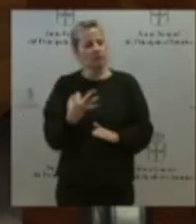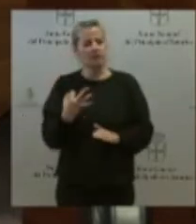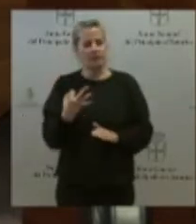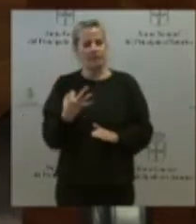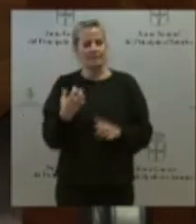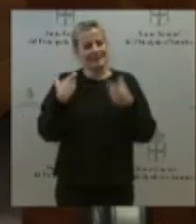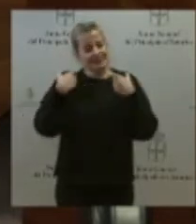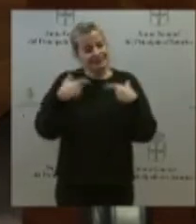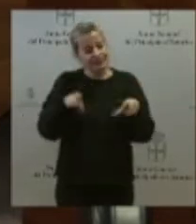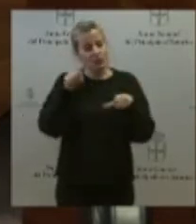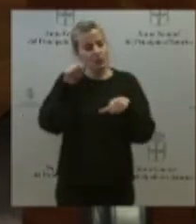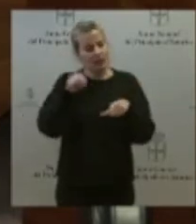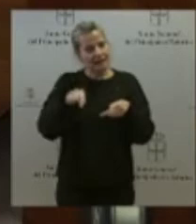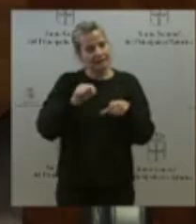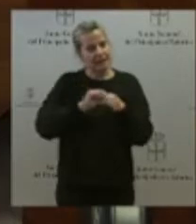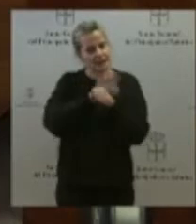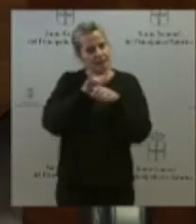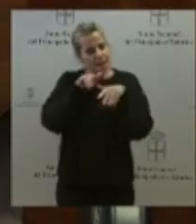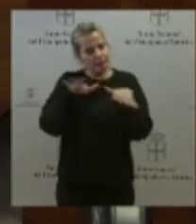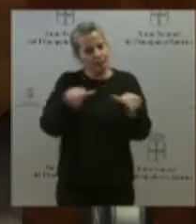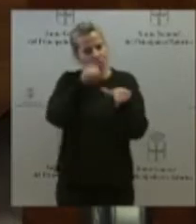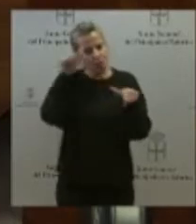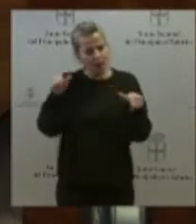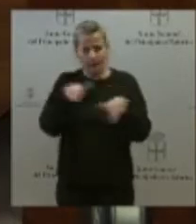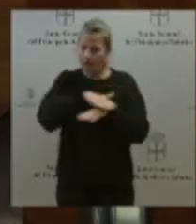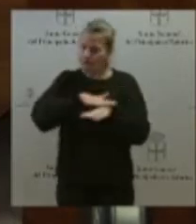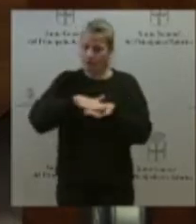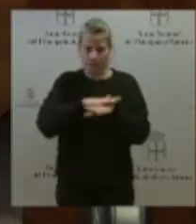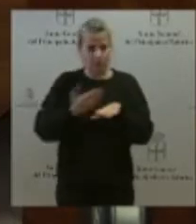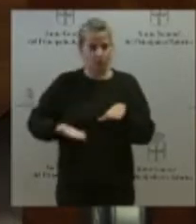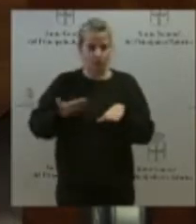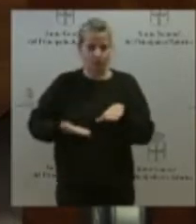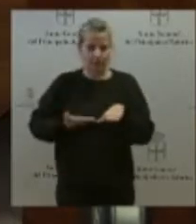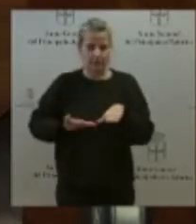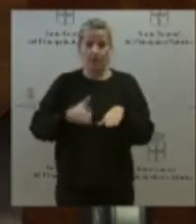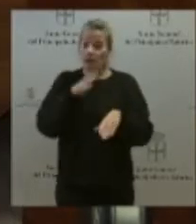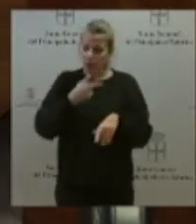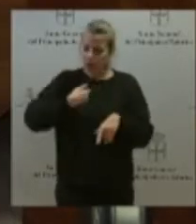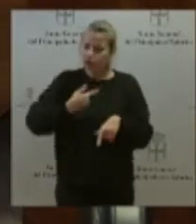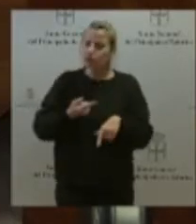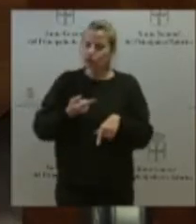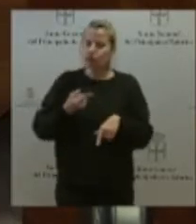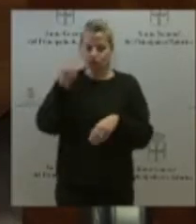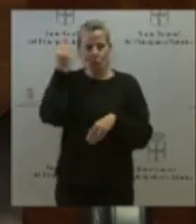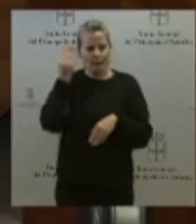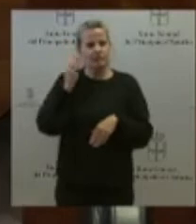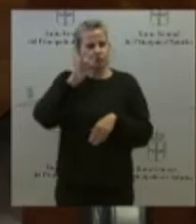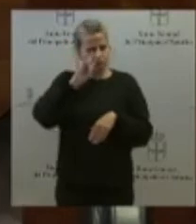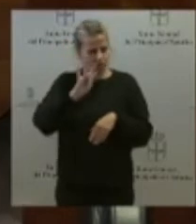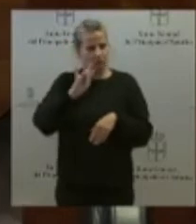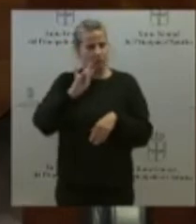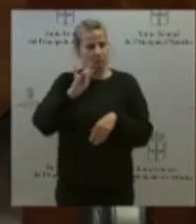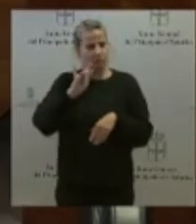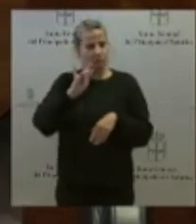ese reconocimiento y como creo eso, dentro del marco constitucional establecido y el marco legal, espero que fructifique la